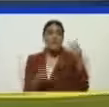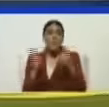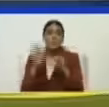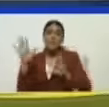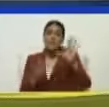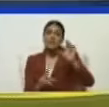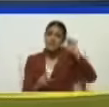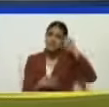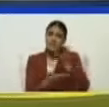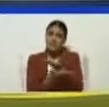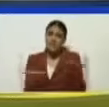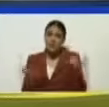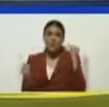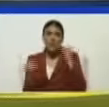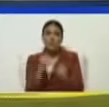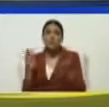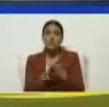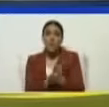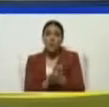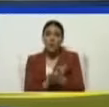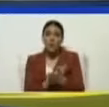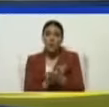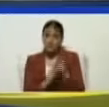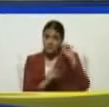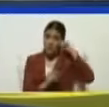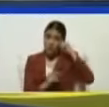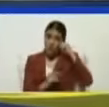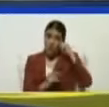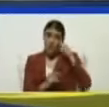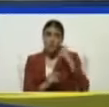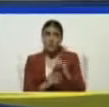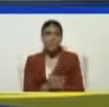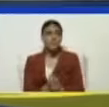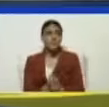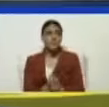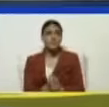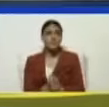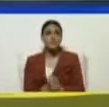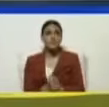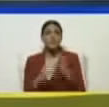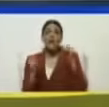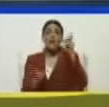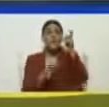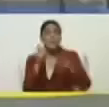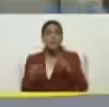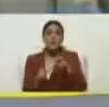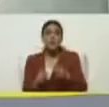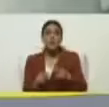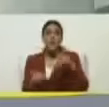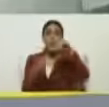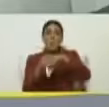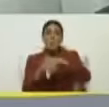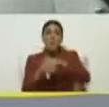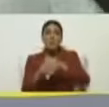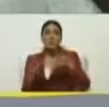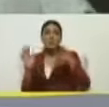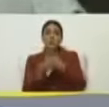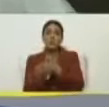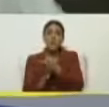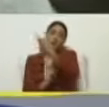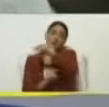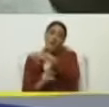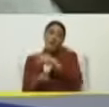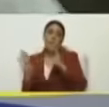¿Se acuerdan? La última cola, la manito. Y hubo gente que votó por la maleta ¿Y